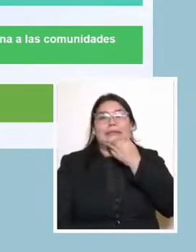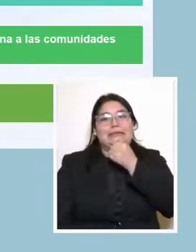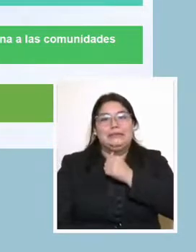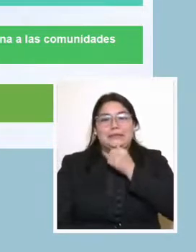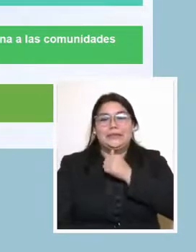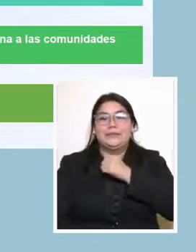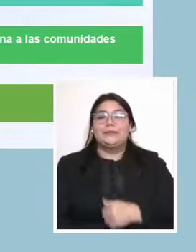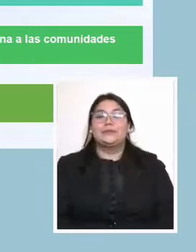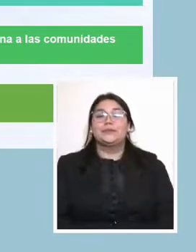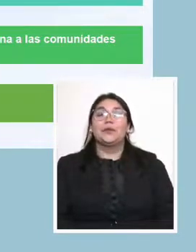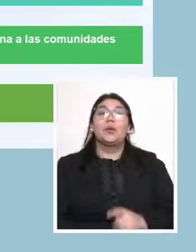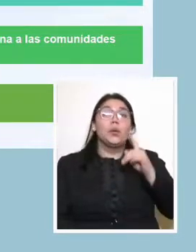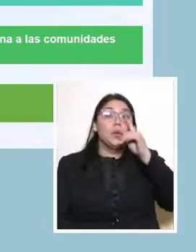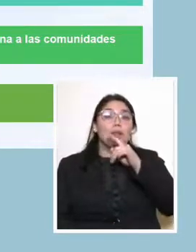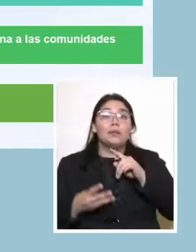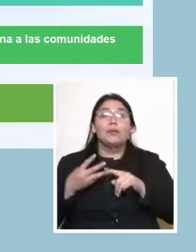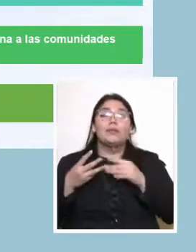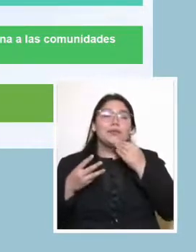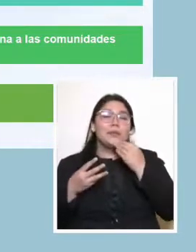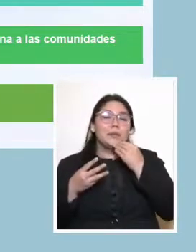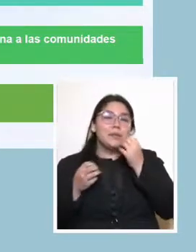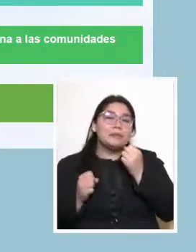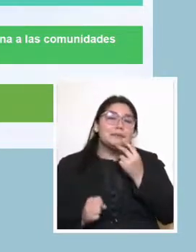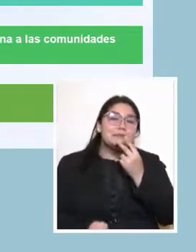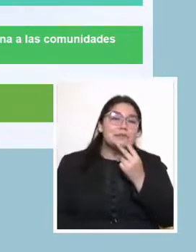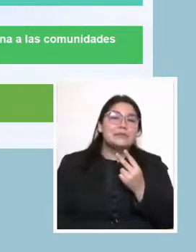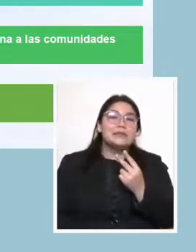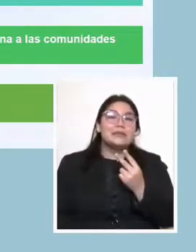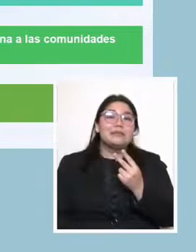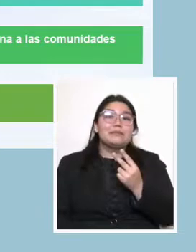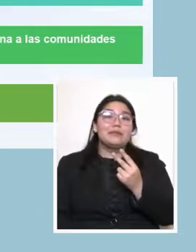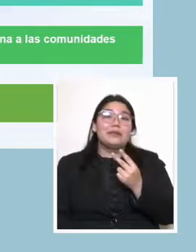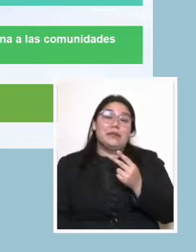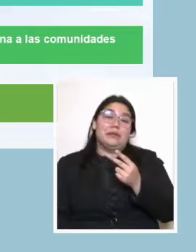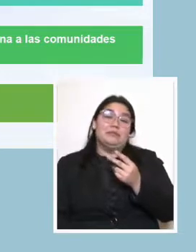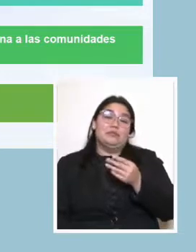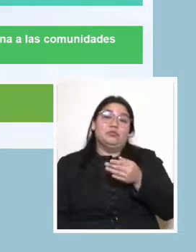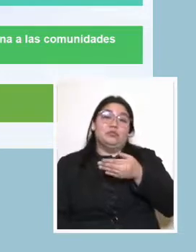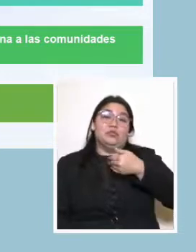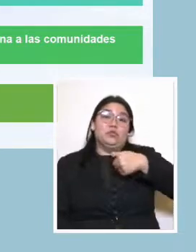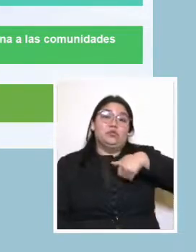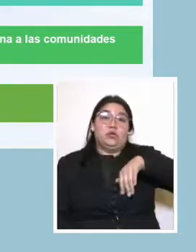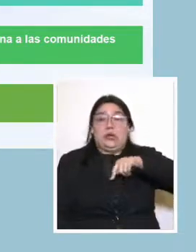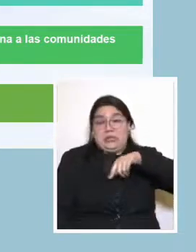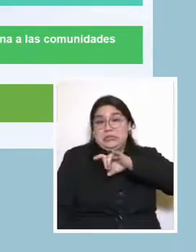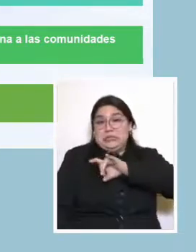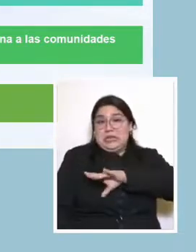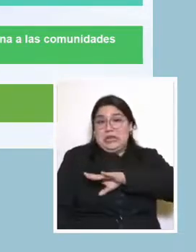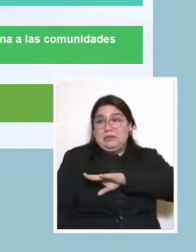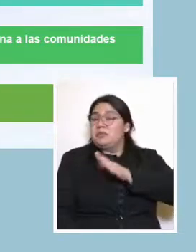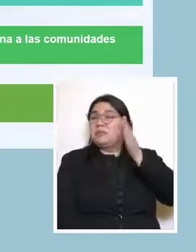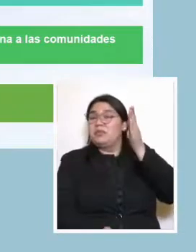la imposición, quizás en el caso nuestro, particularmente de Chile, de